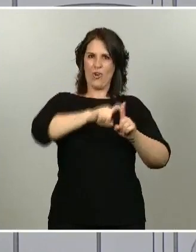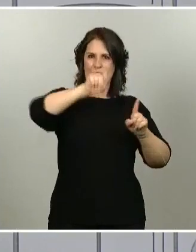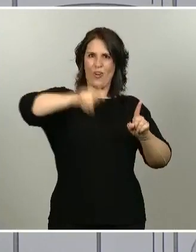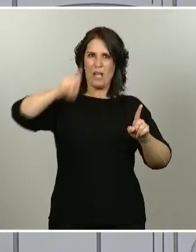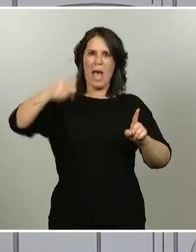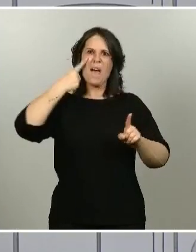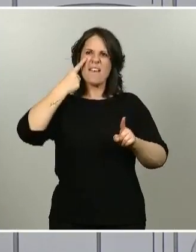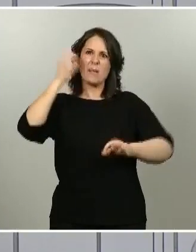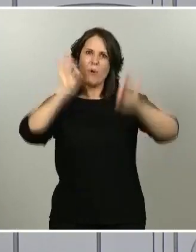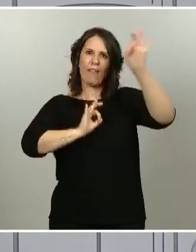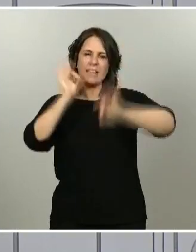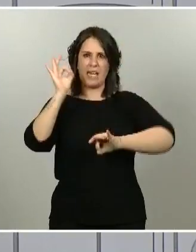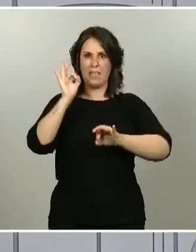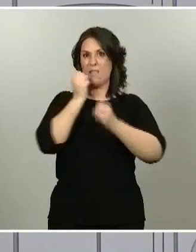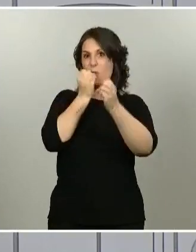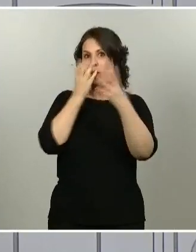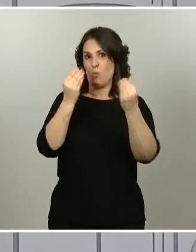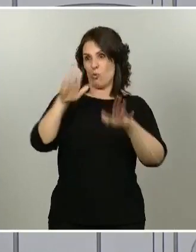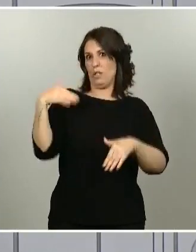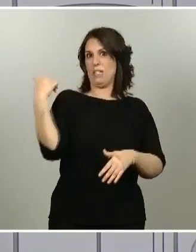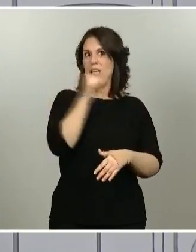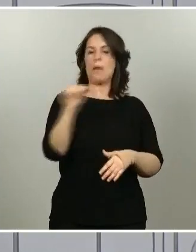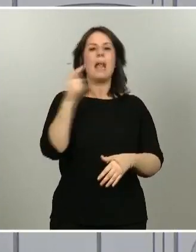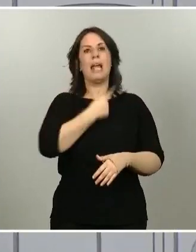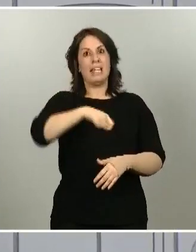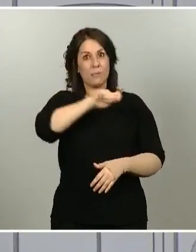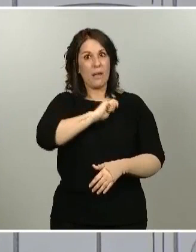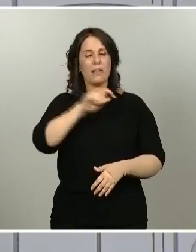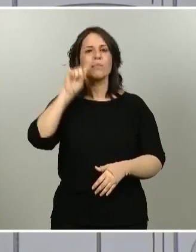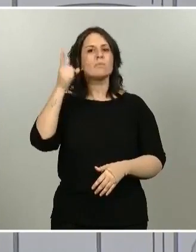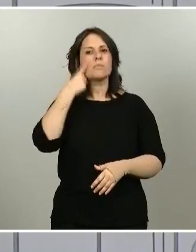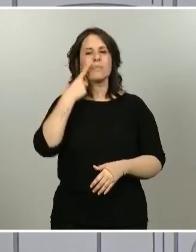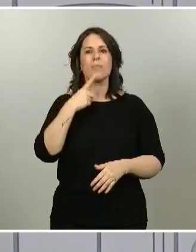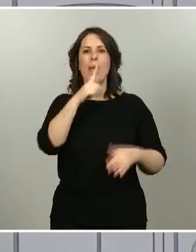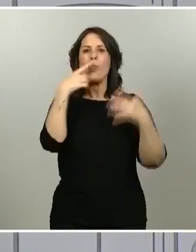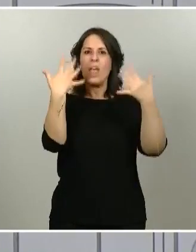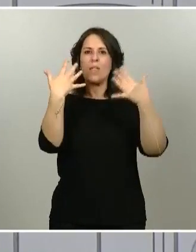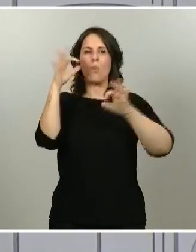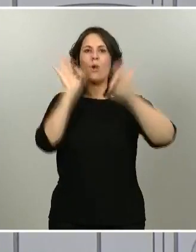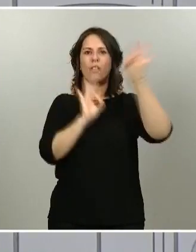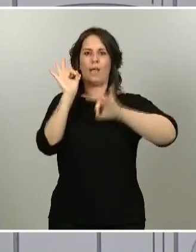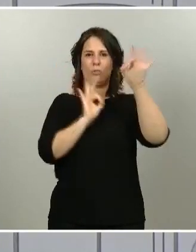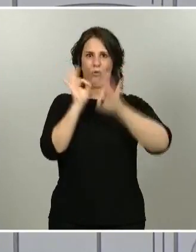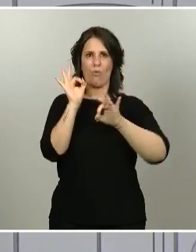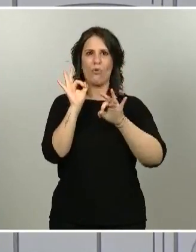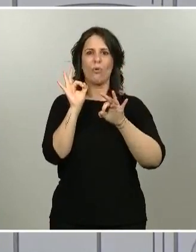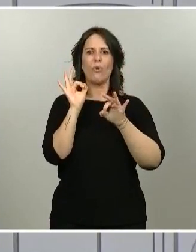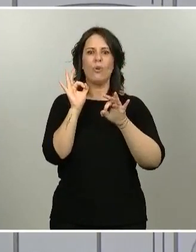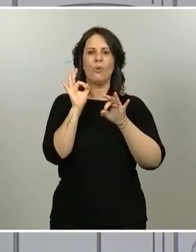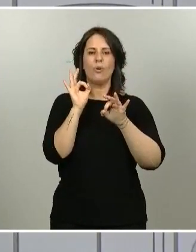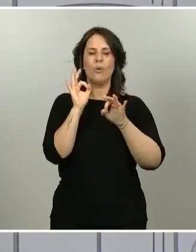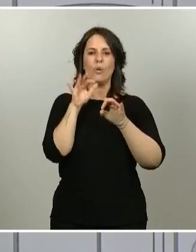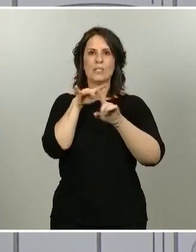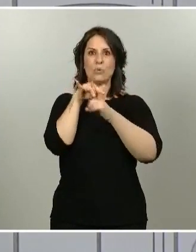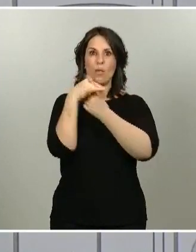semana, en España se han detectado alrededor de un 10% de los casos que en principio el estudio